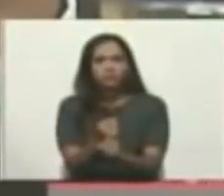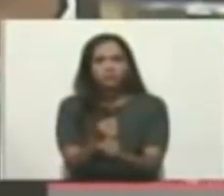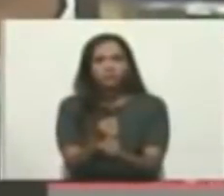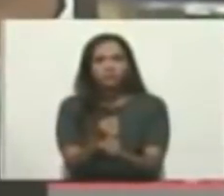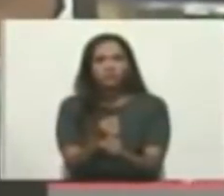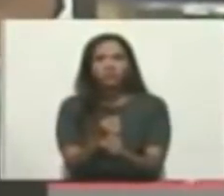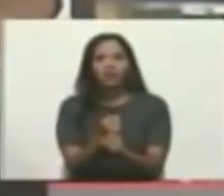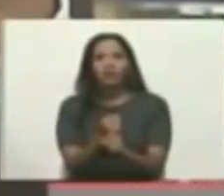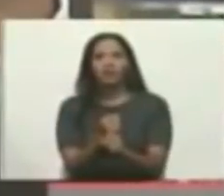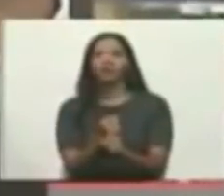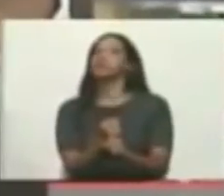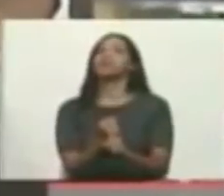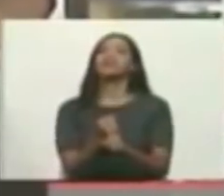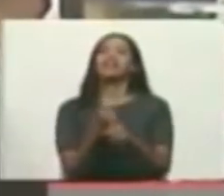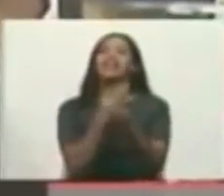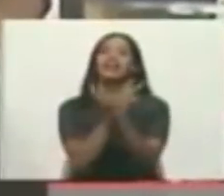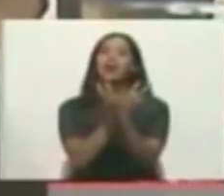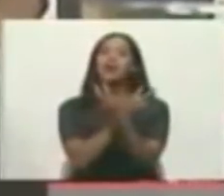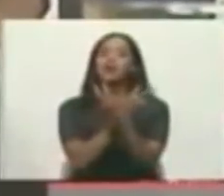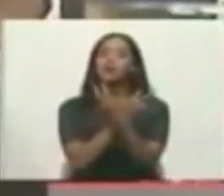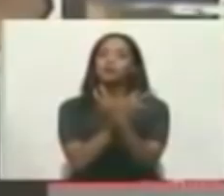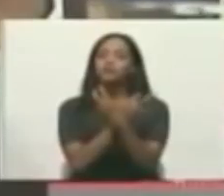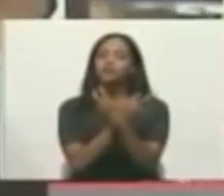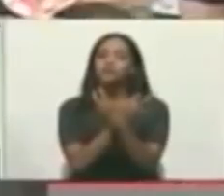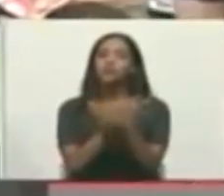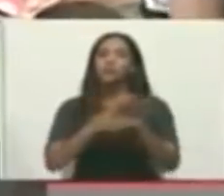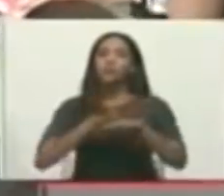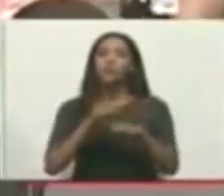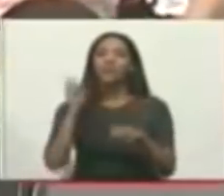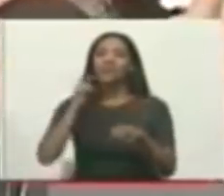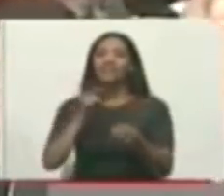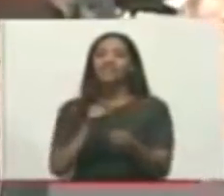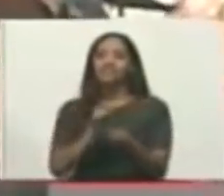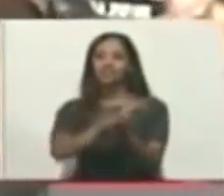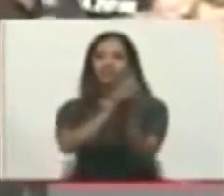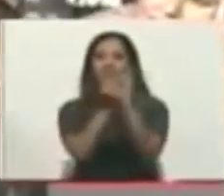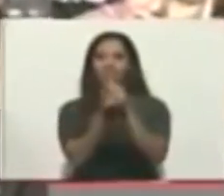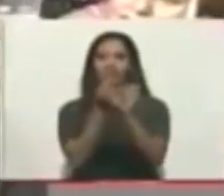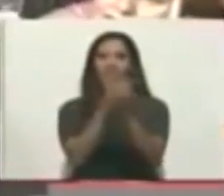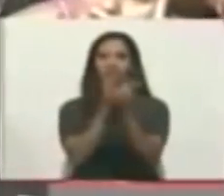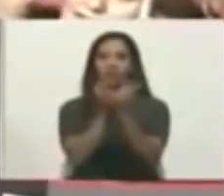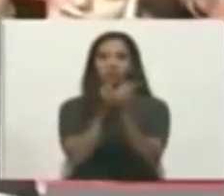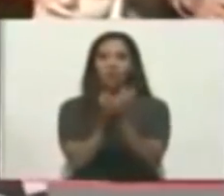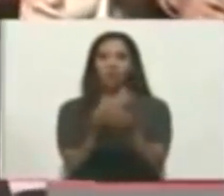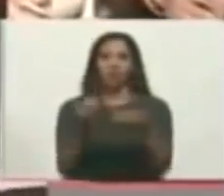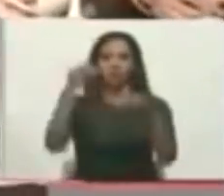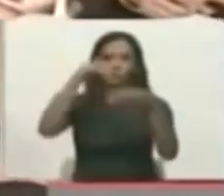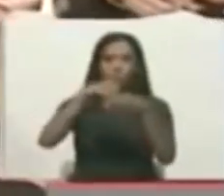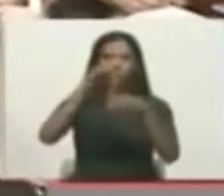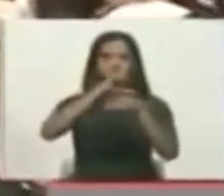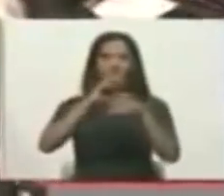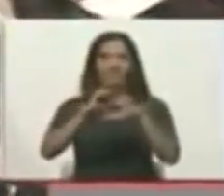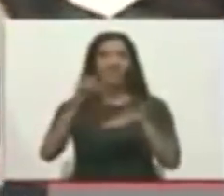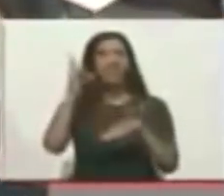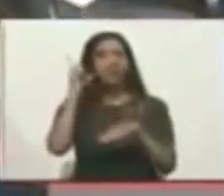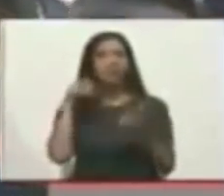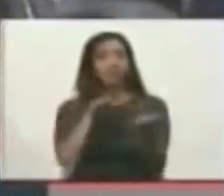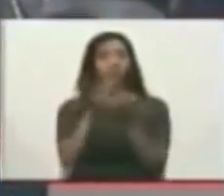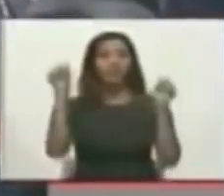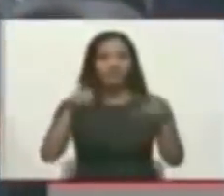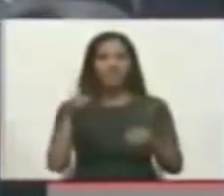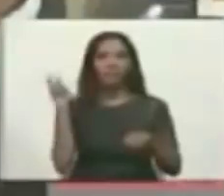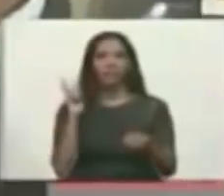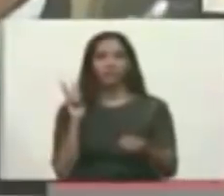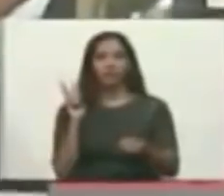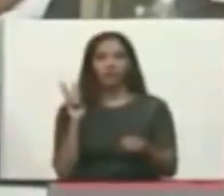de médula, porque tiene trasplante de médula. Escuchen esto, porque esto ocurre aquí en Venezuela.